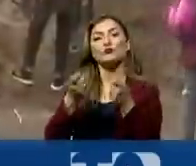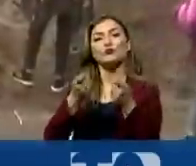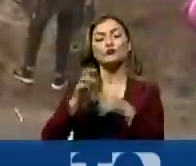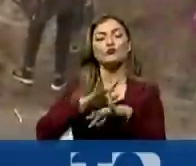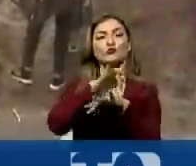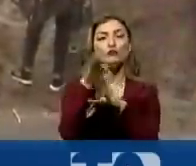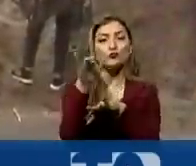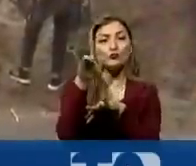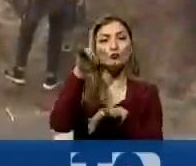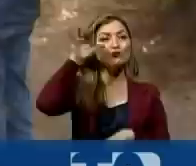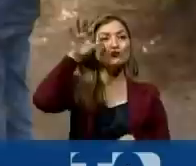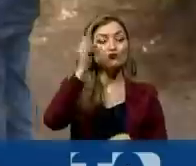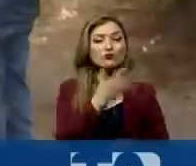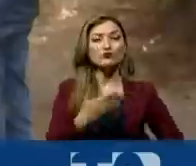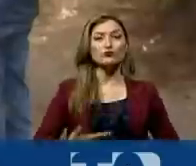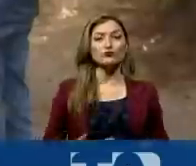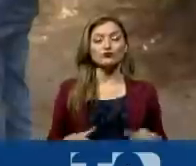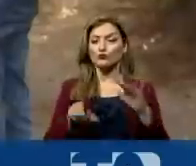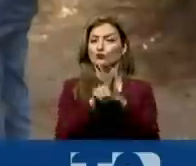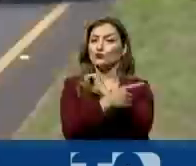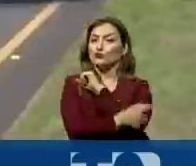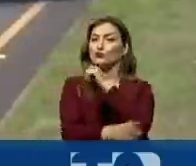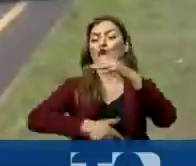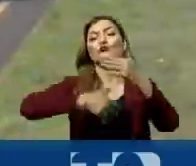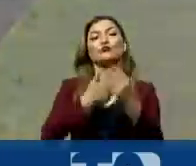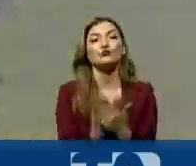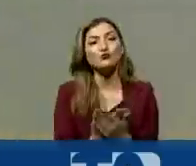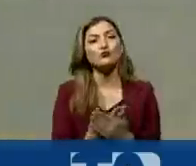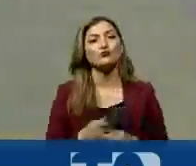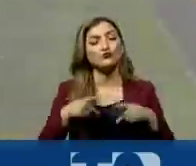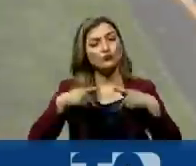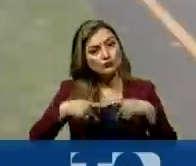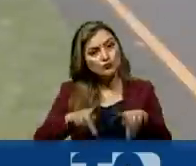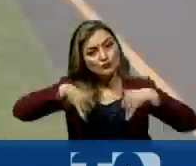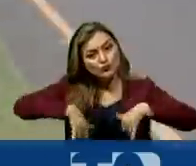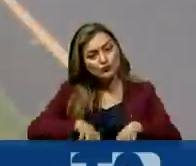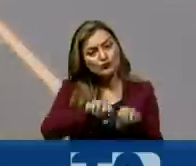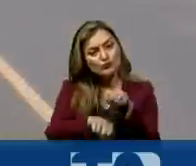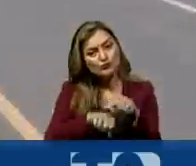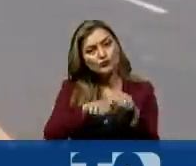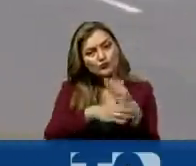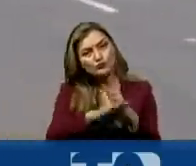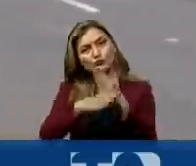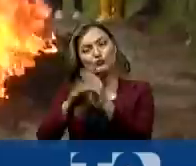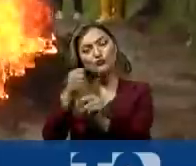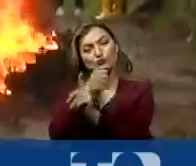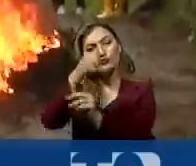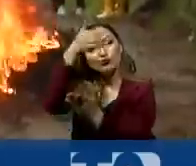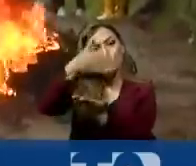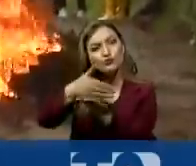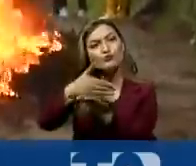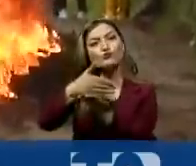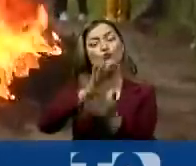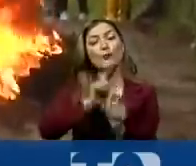anunció que la ley es para todos y que no se permitiría que se proceda con este tipo de hechos violentos y que serían detenidos